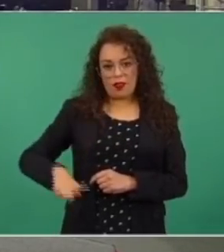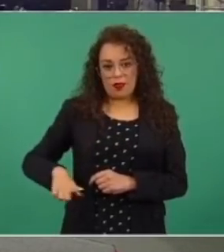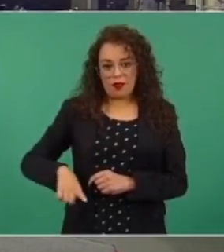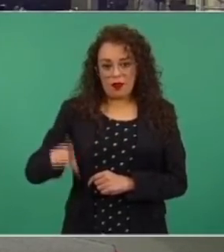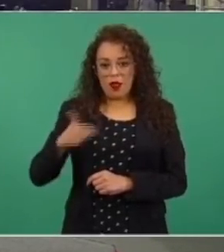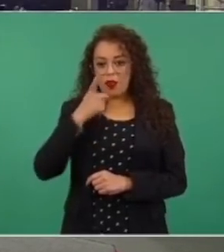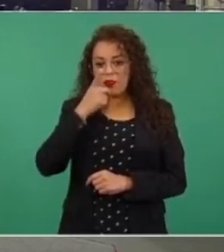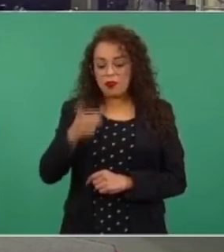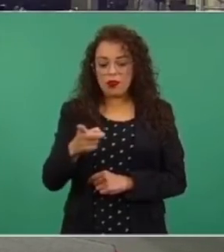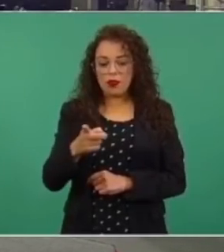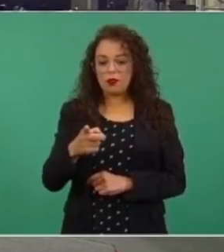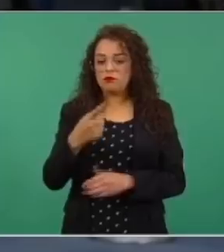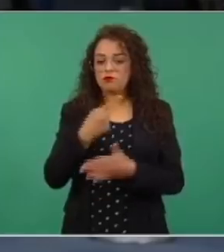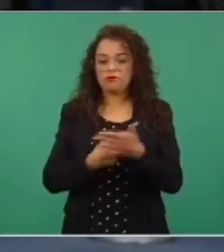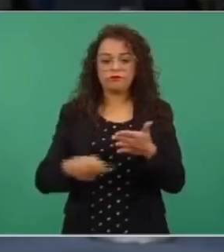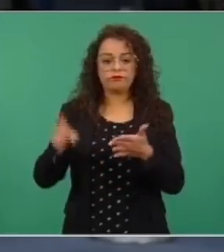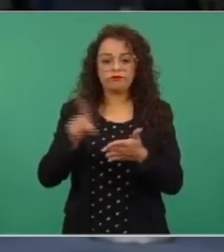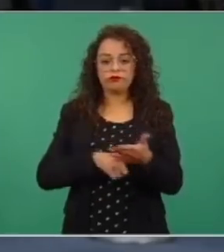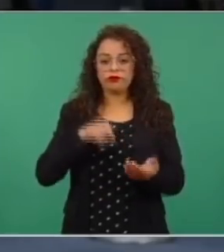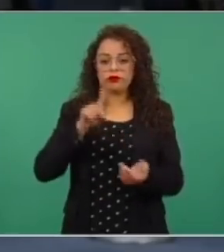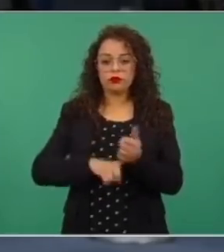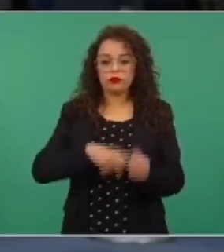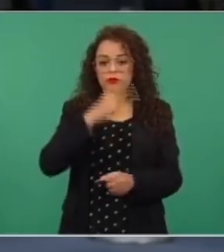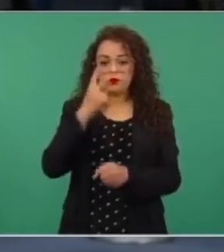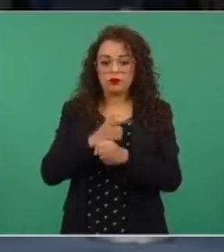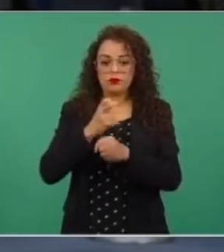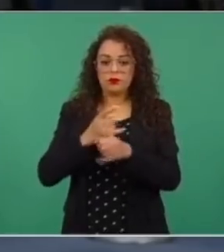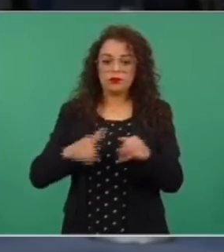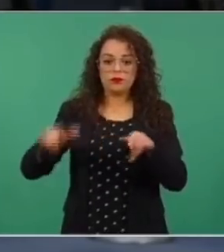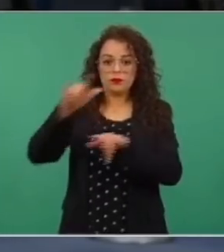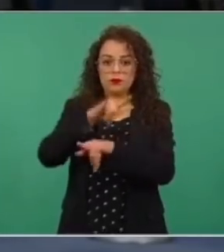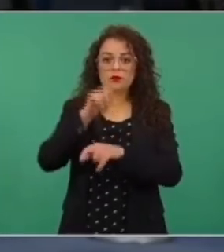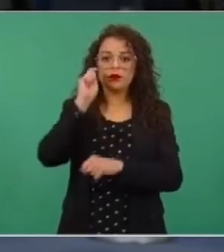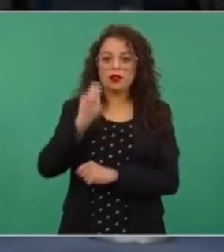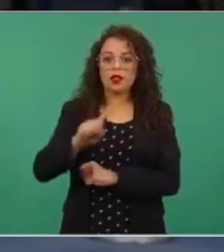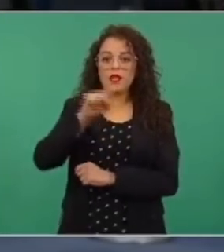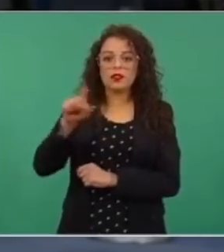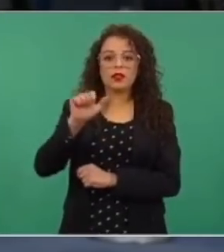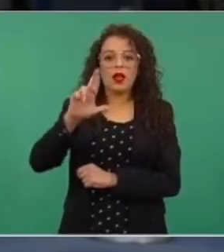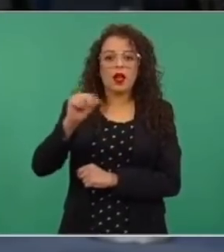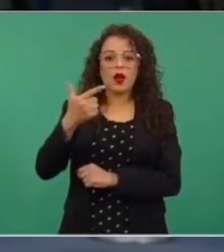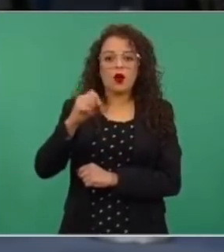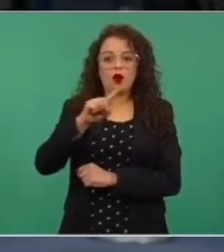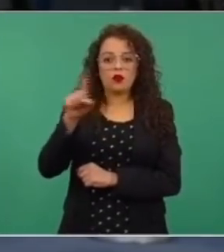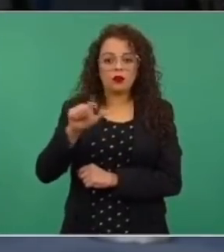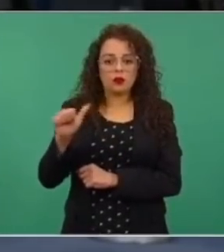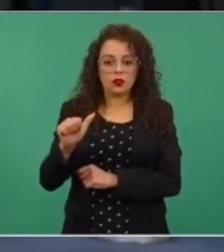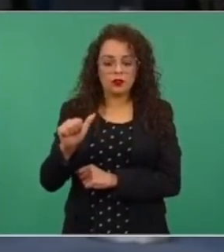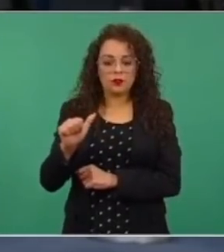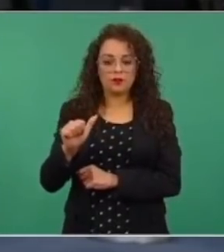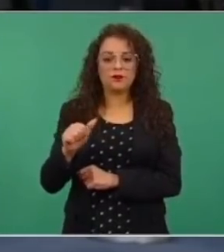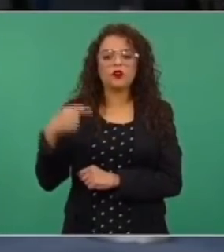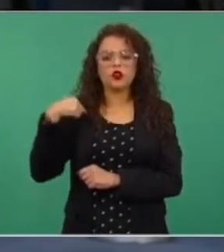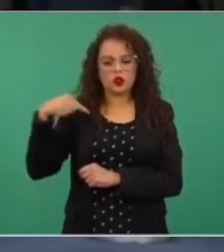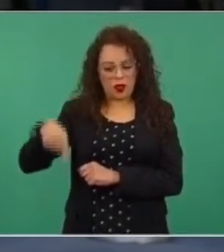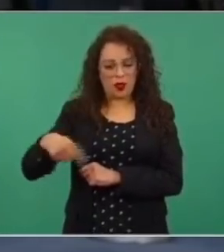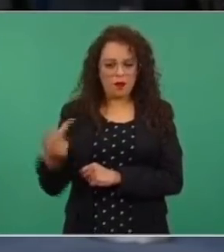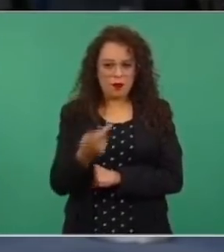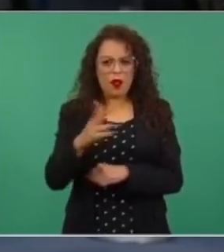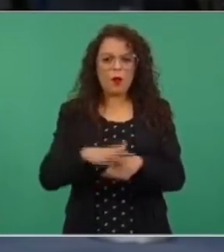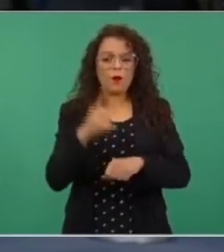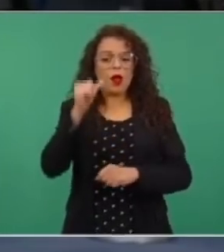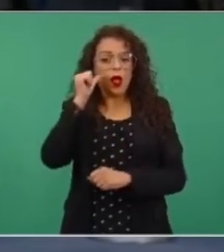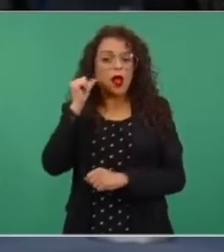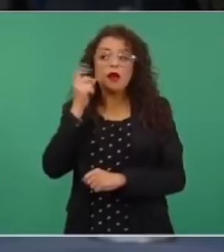que es la construcción del segundo piso en el caso de Calzada Zaragoza. Se lo traigo al cuento porque incluso ayer hubo una denuncia